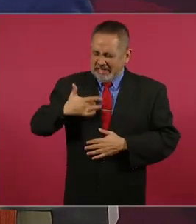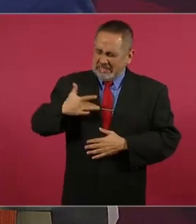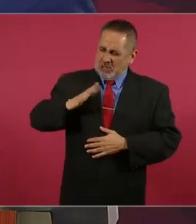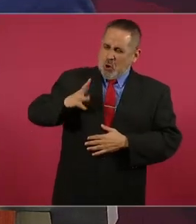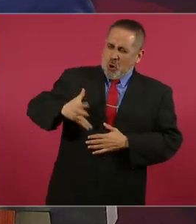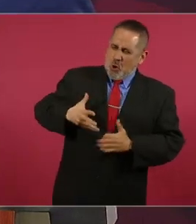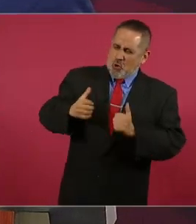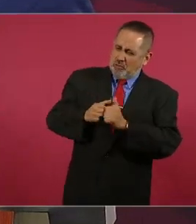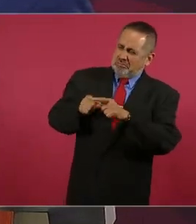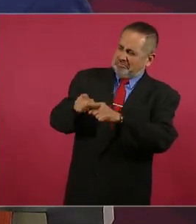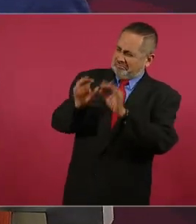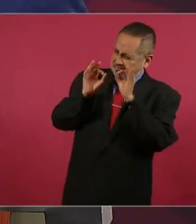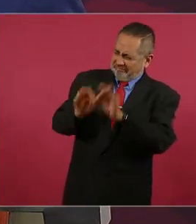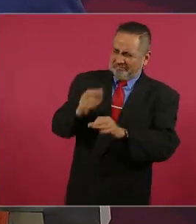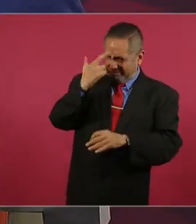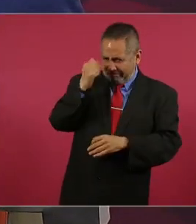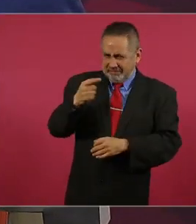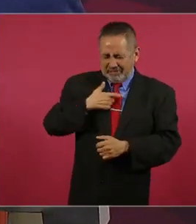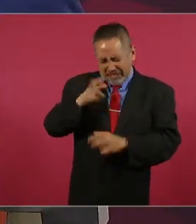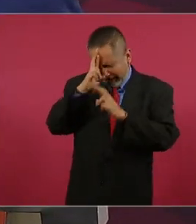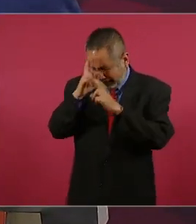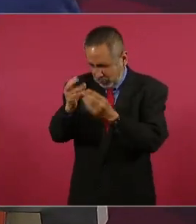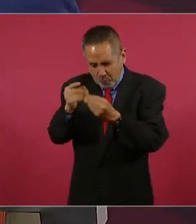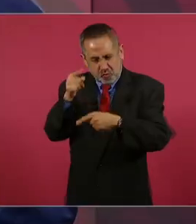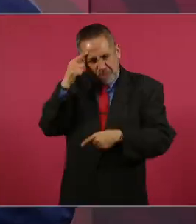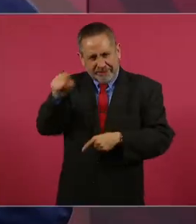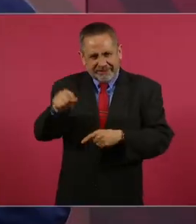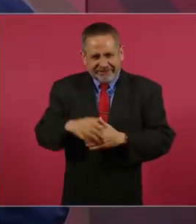orgulloso, ¿sí? Y te respeto mucho.